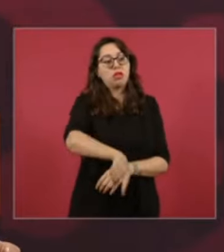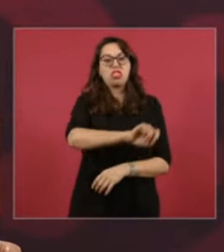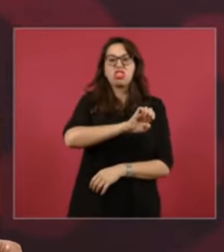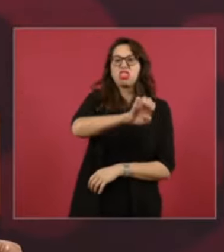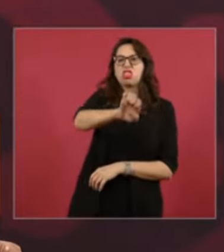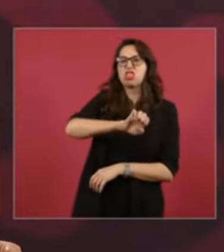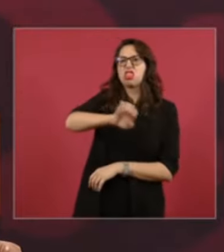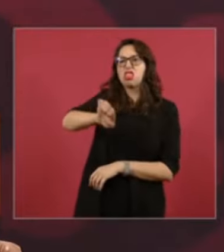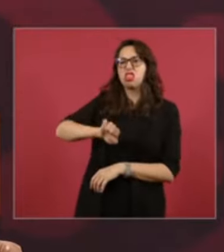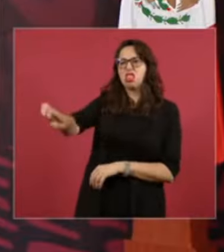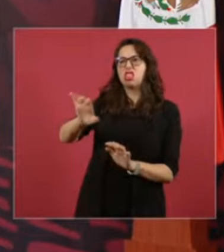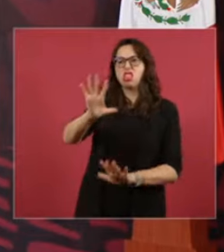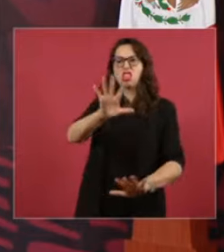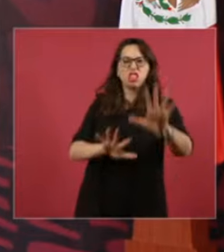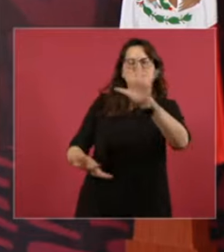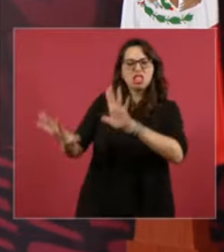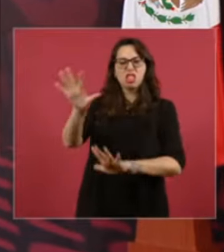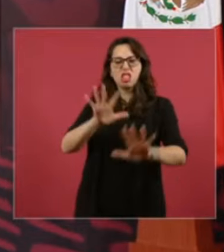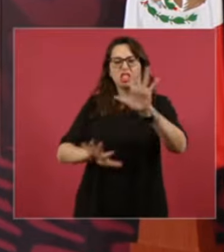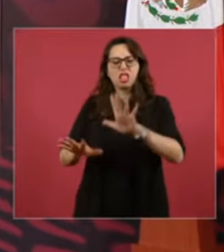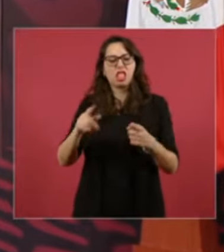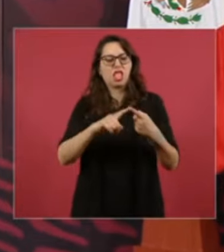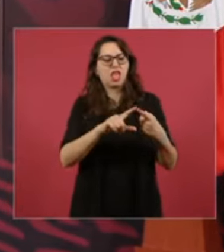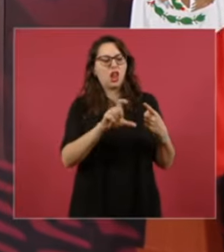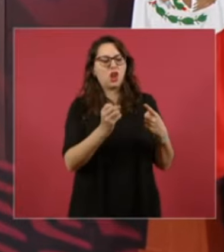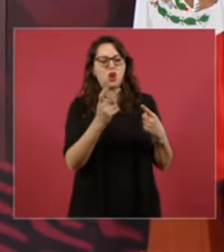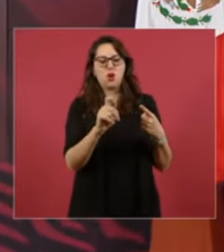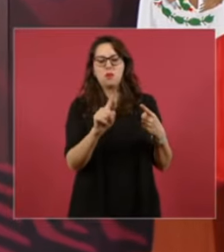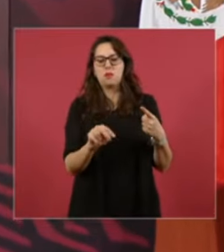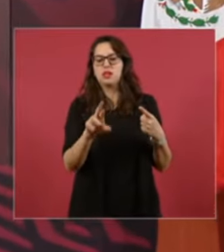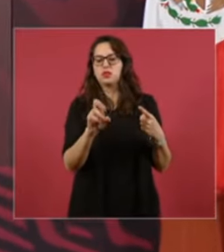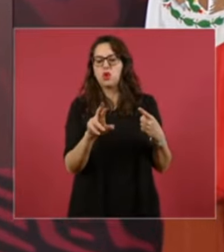Dóriga y Ciro y Loret y